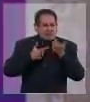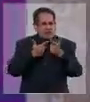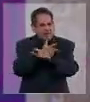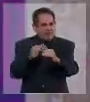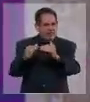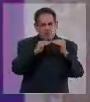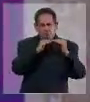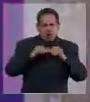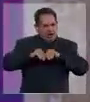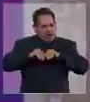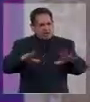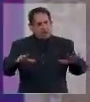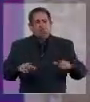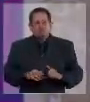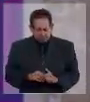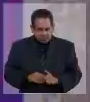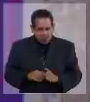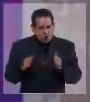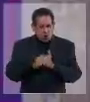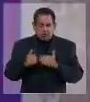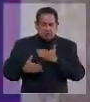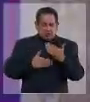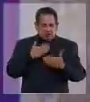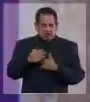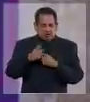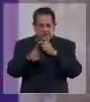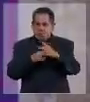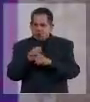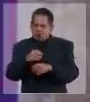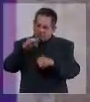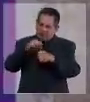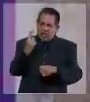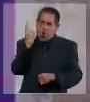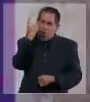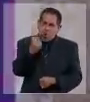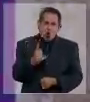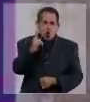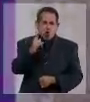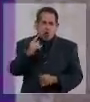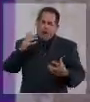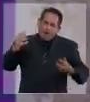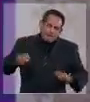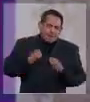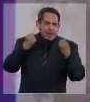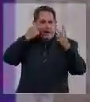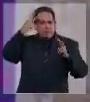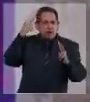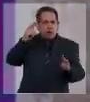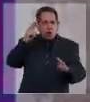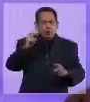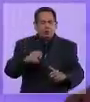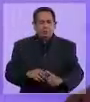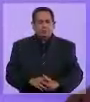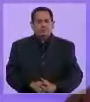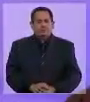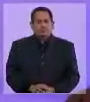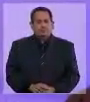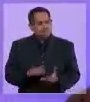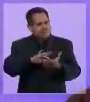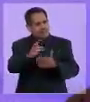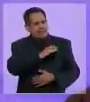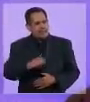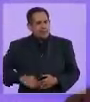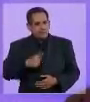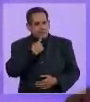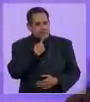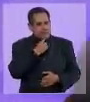con mucho entusiasmo vamos a gritar el 1 de julio, ¡viva México! Gracias, candidato López Obrador. Toca